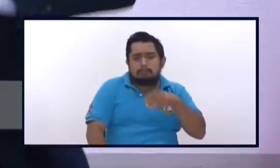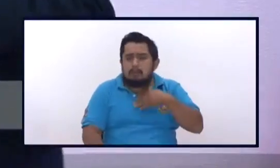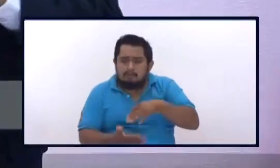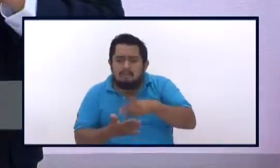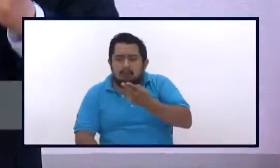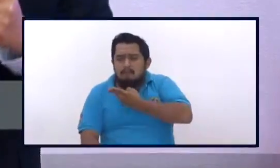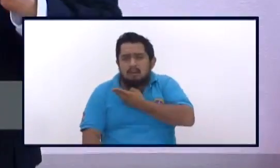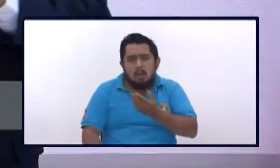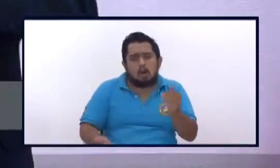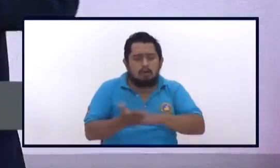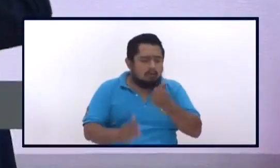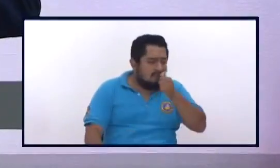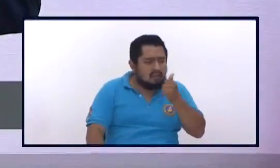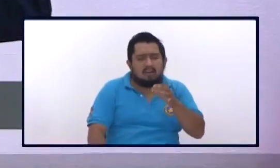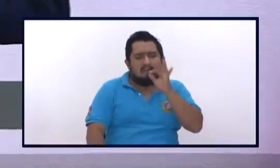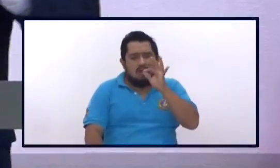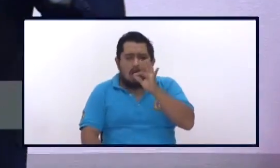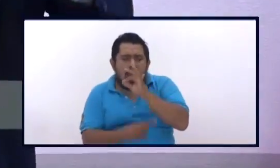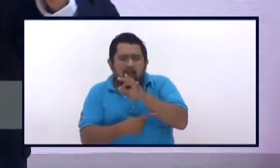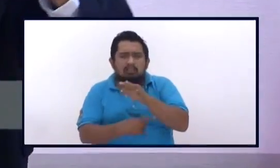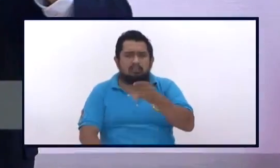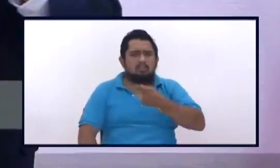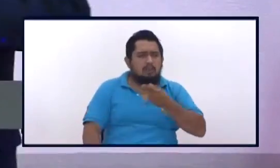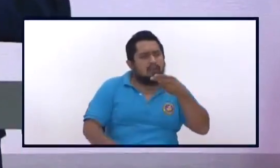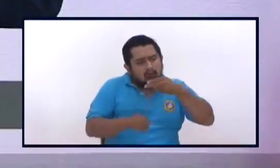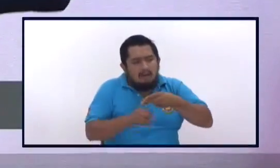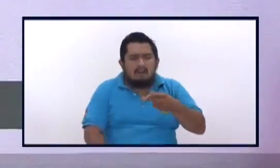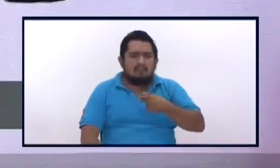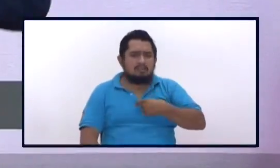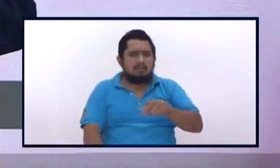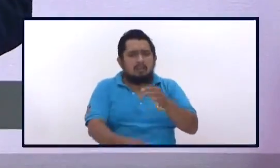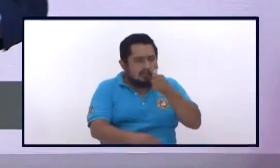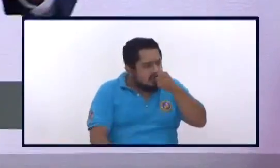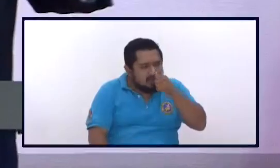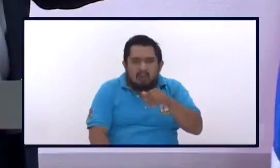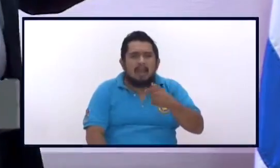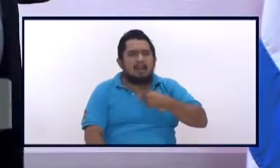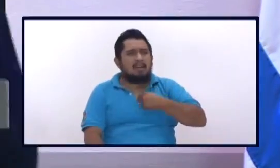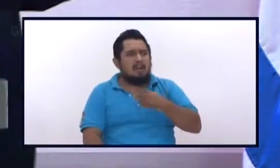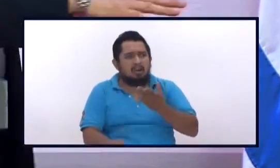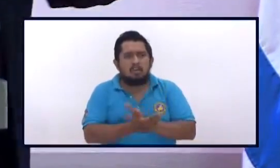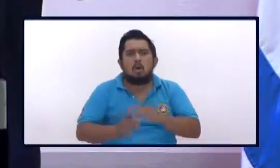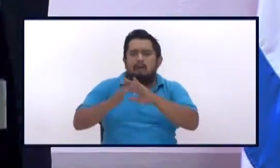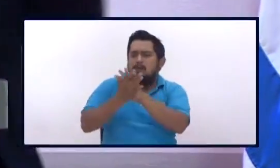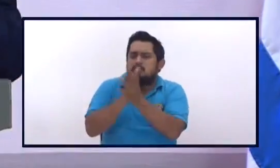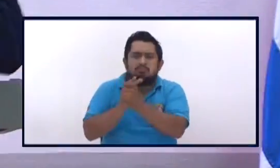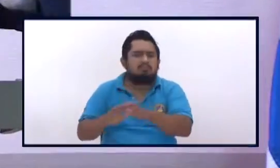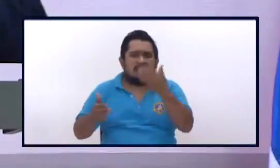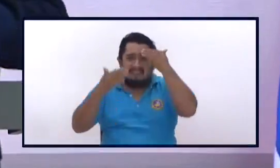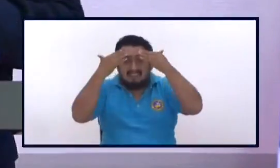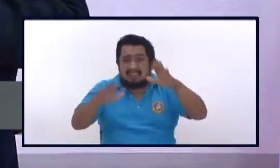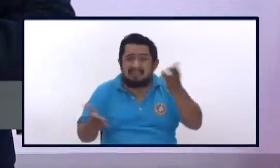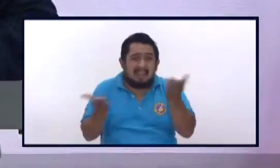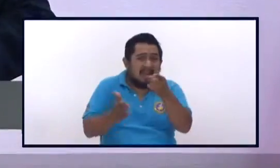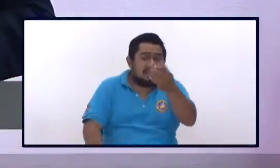porque la depresión volvía de ver o volví a fumar monte o volvía a meterme coca por la nariz o va a ser no sé qué cosa o me voy a vivir con otra cosa no lo sea algo